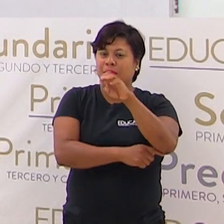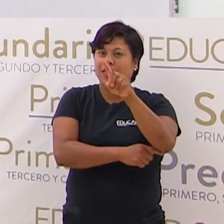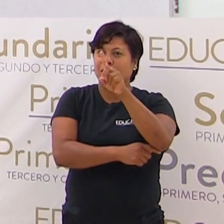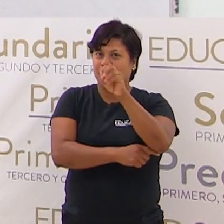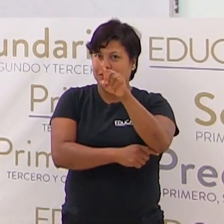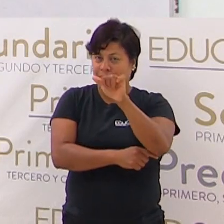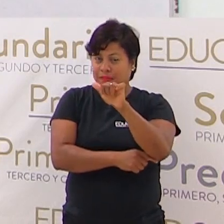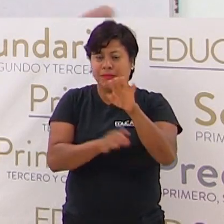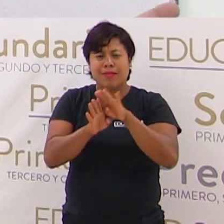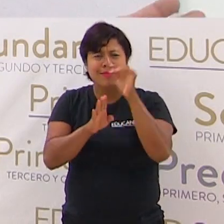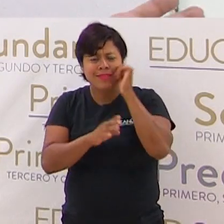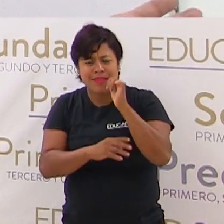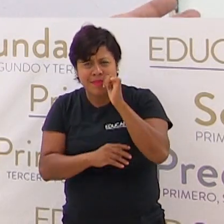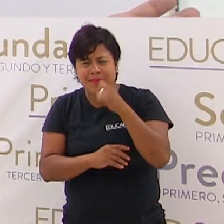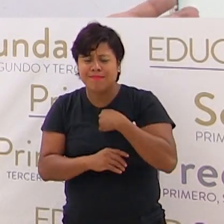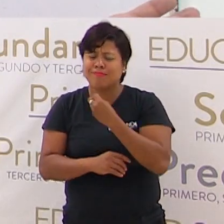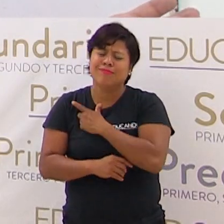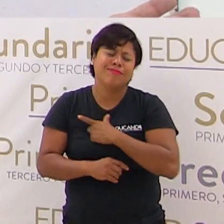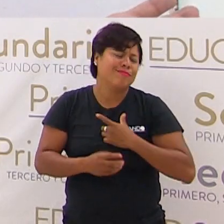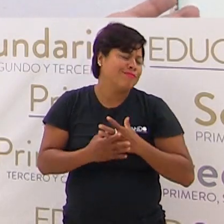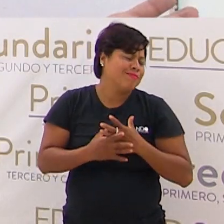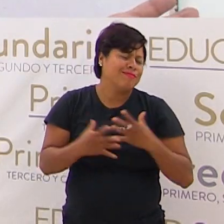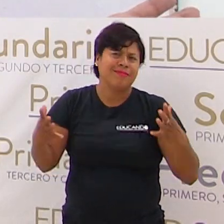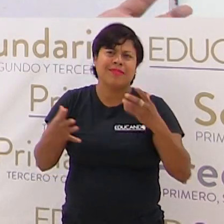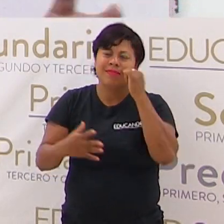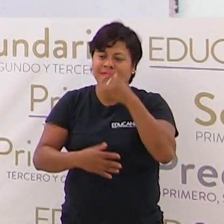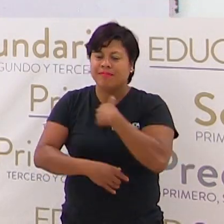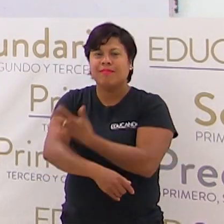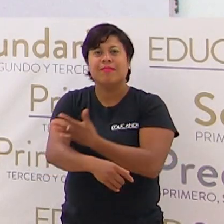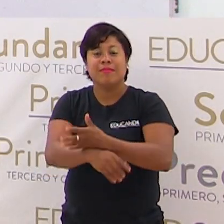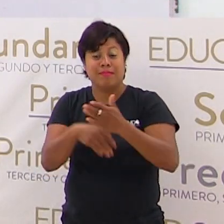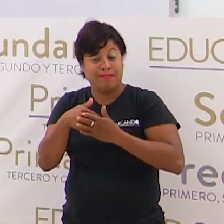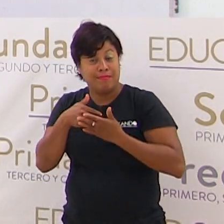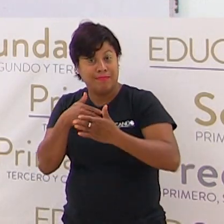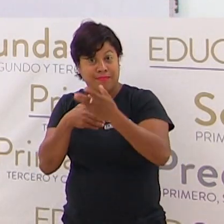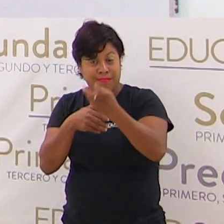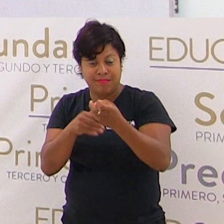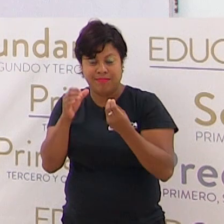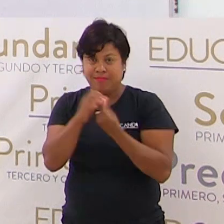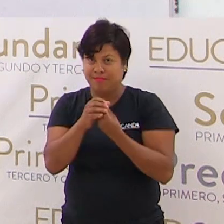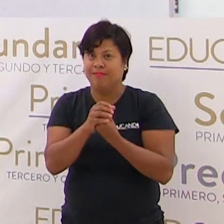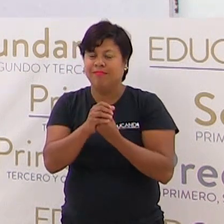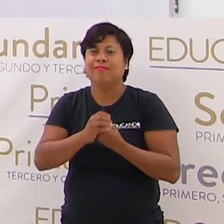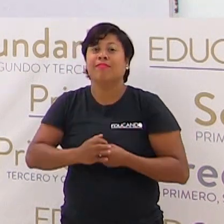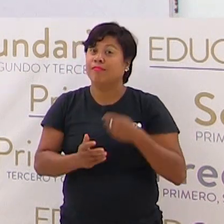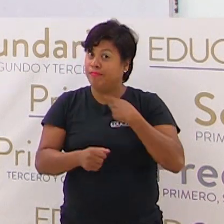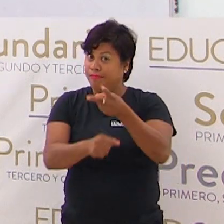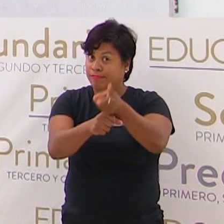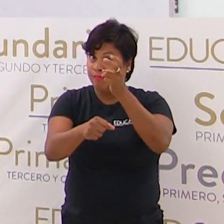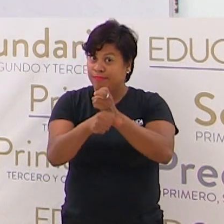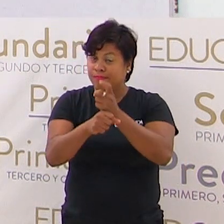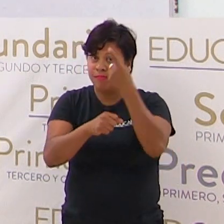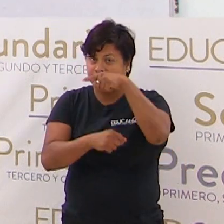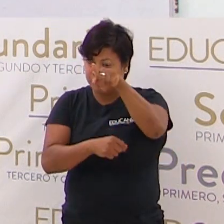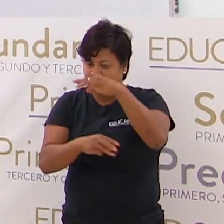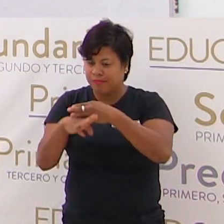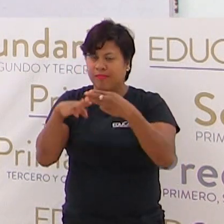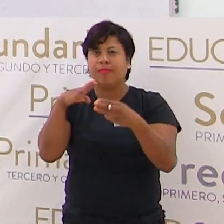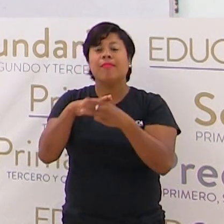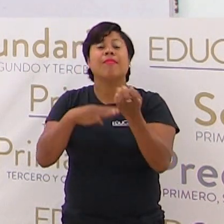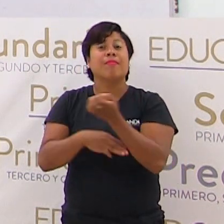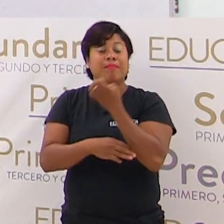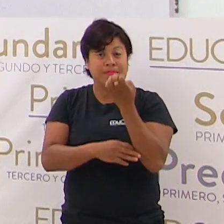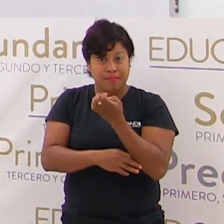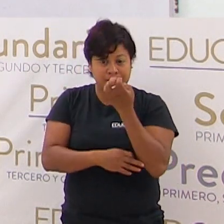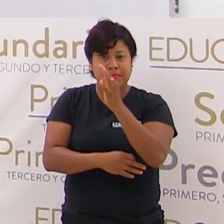Armando Mendoza. Y como siempre, es un gusto enorme el que nos sigas acompañando a lo largo de todos estos minutos. Te invito para que con tus